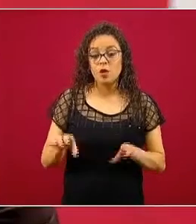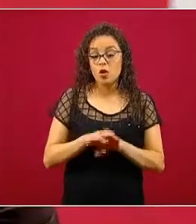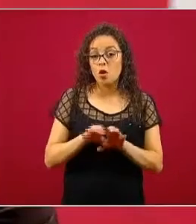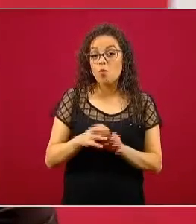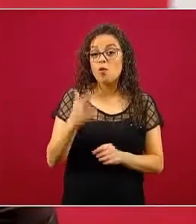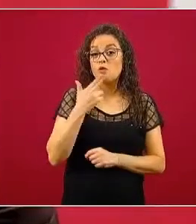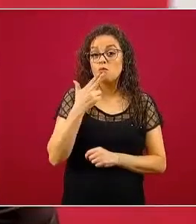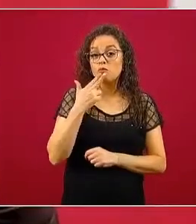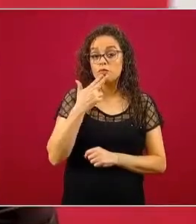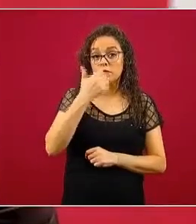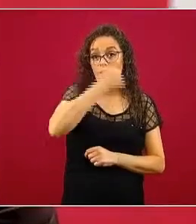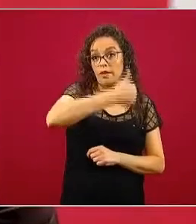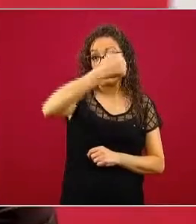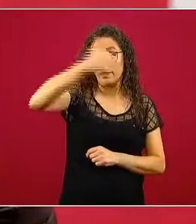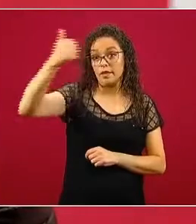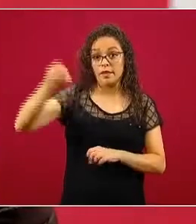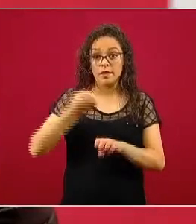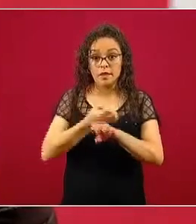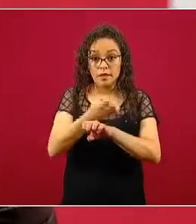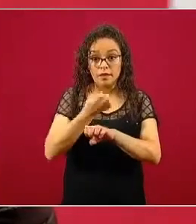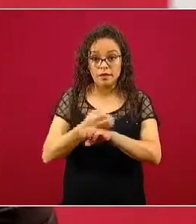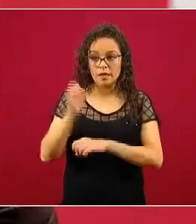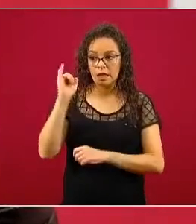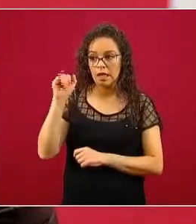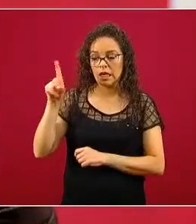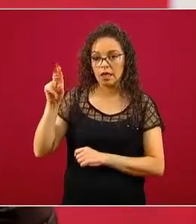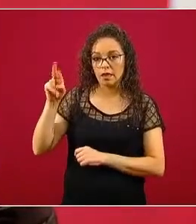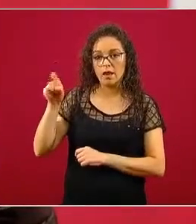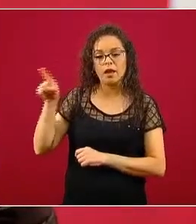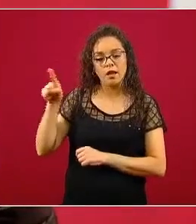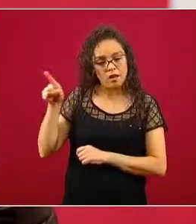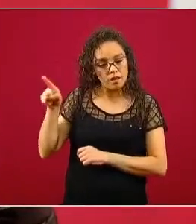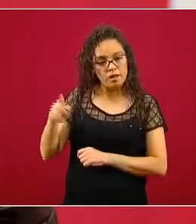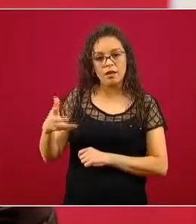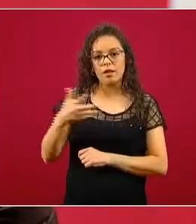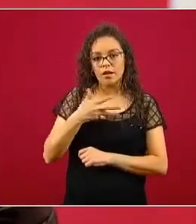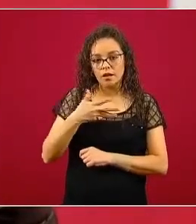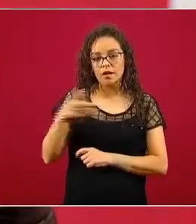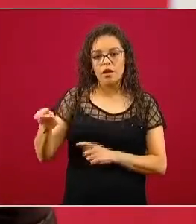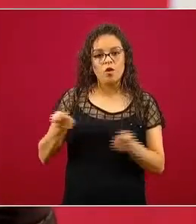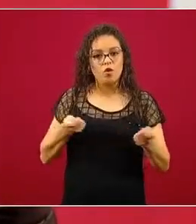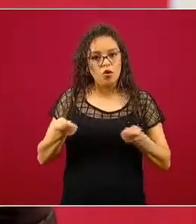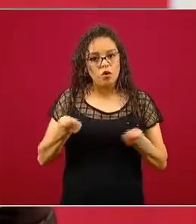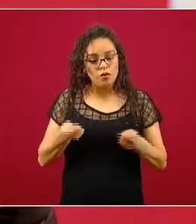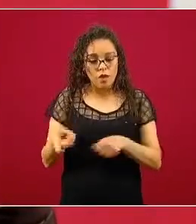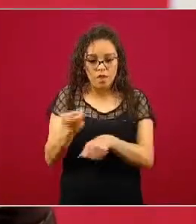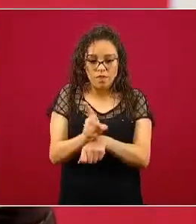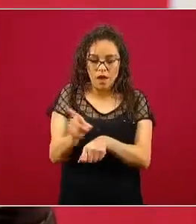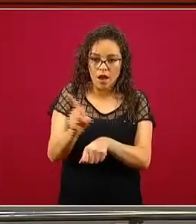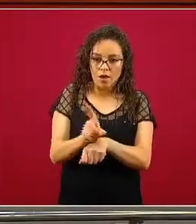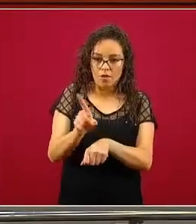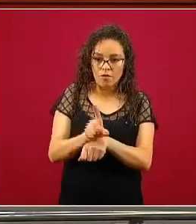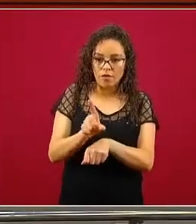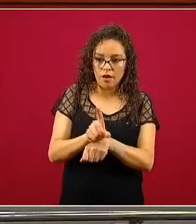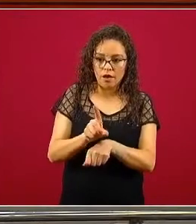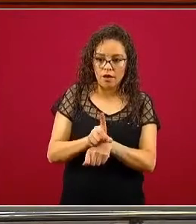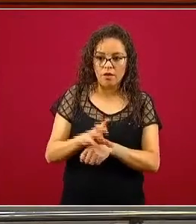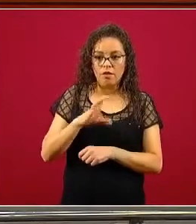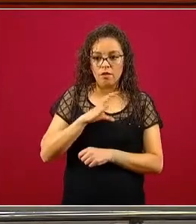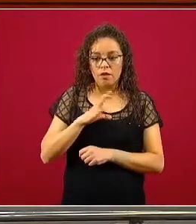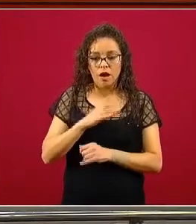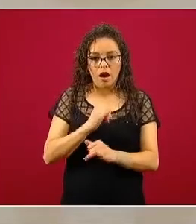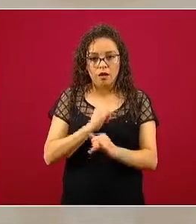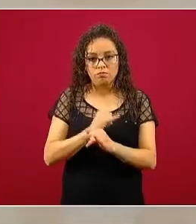en las entidades federativas, el INDRE tiene un control de esto de manera diaria y tiene activa una plataforma en donde los